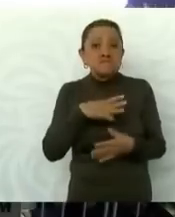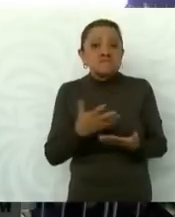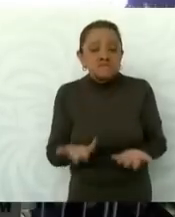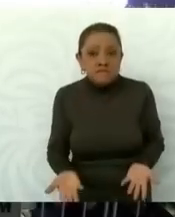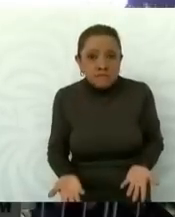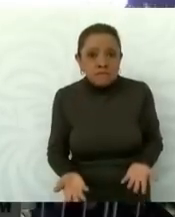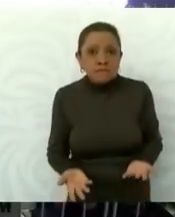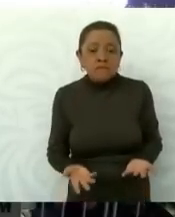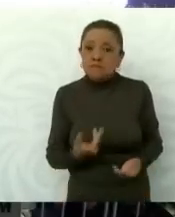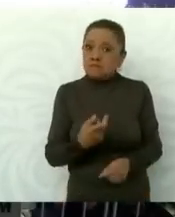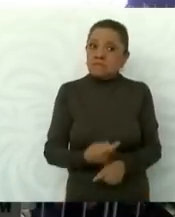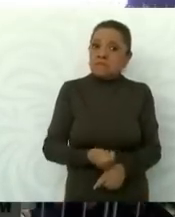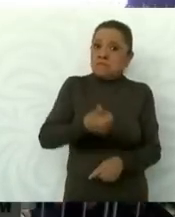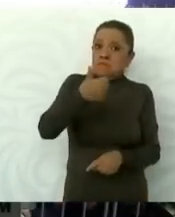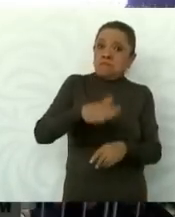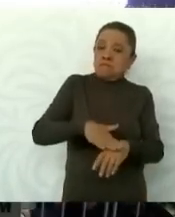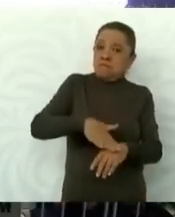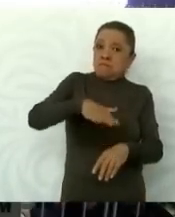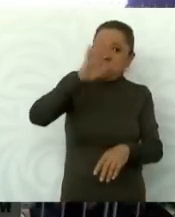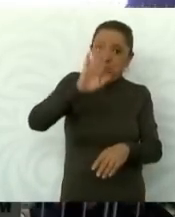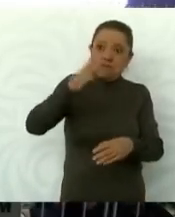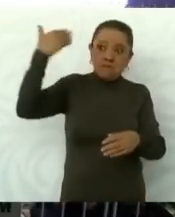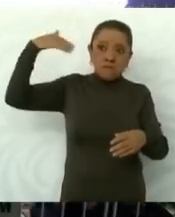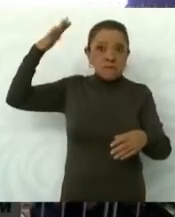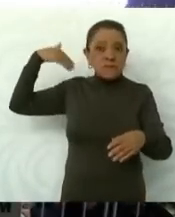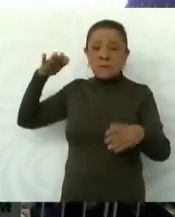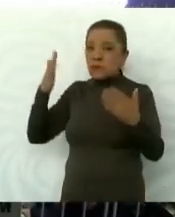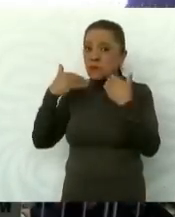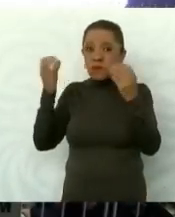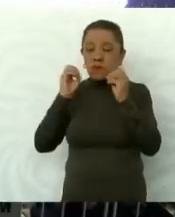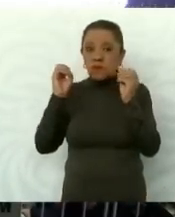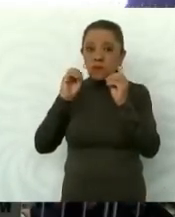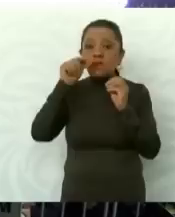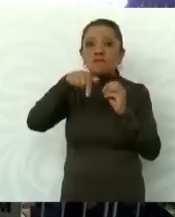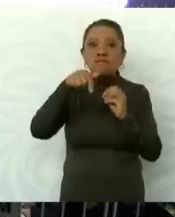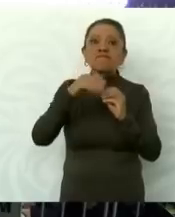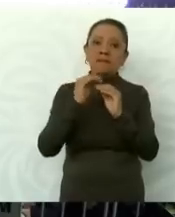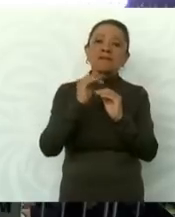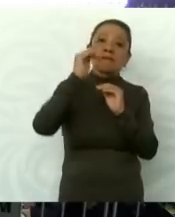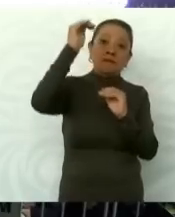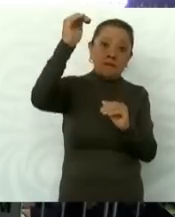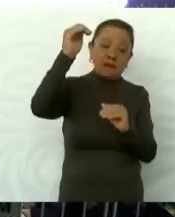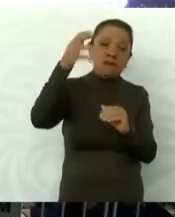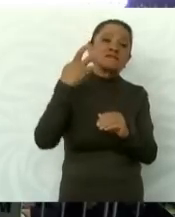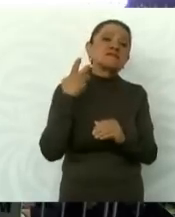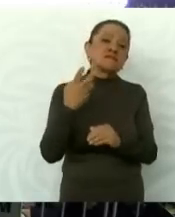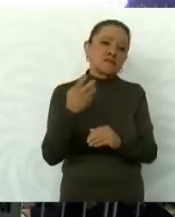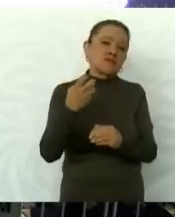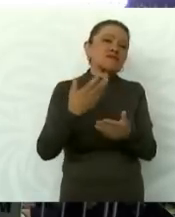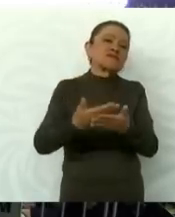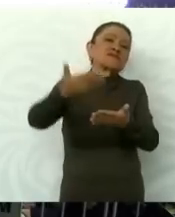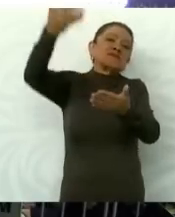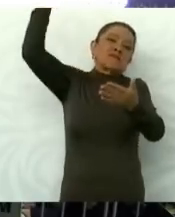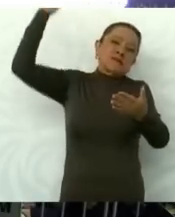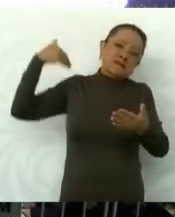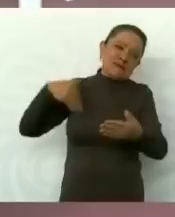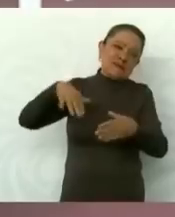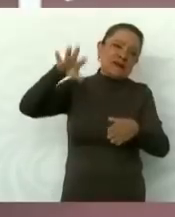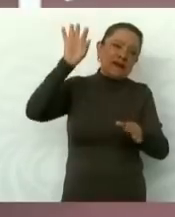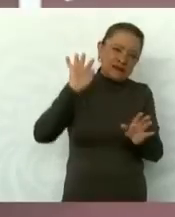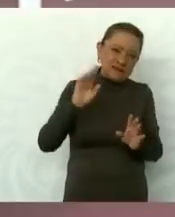Y así, si vamos uno a uno. Y el régimen anterior, pues era el de los privilegios y el de la